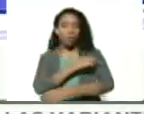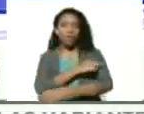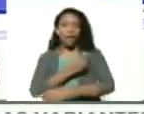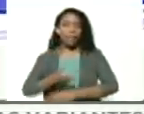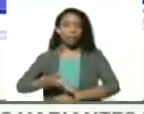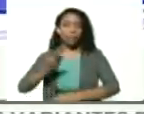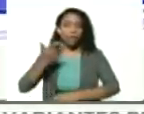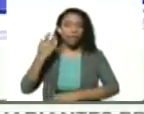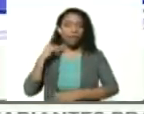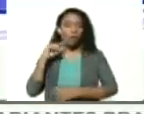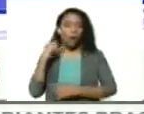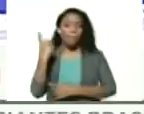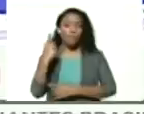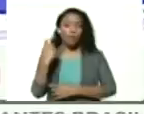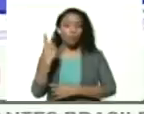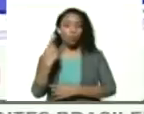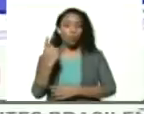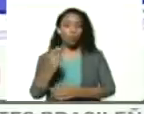ante los ambulatorios,